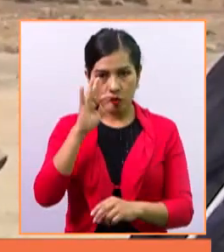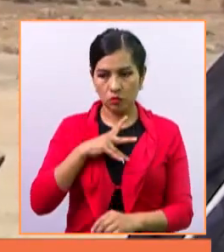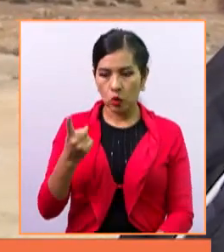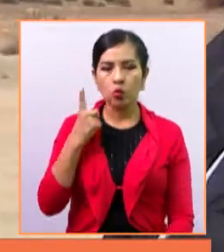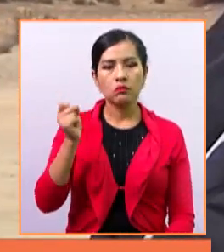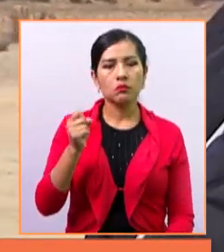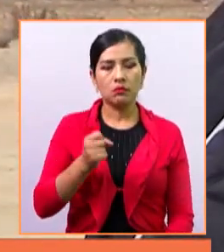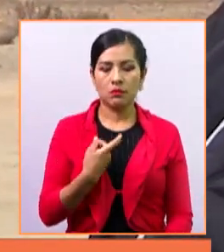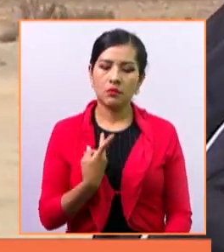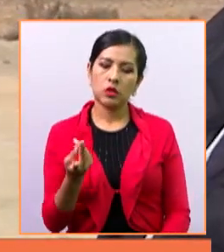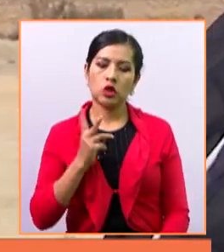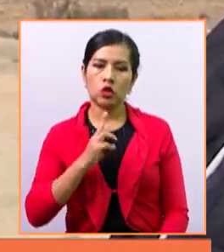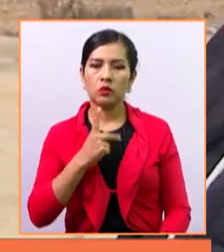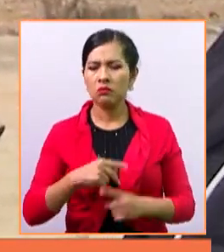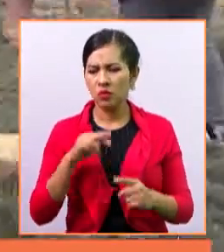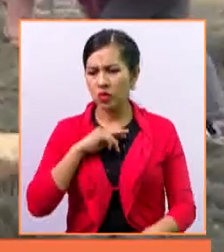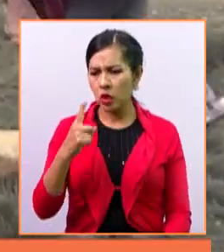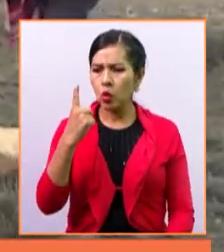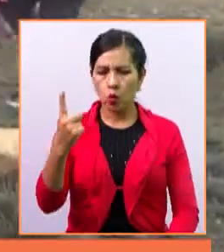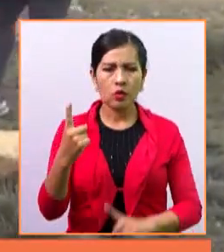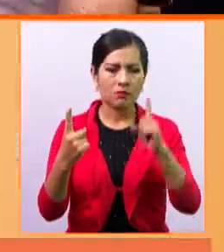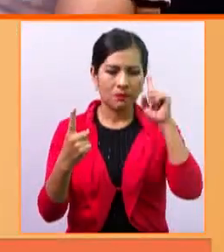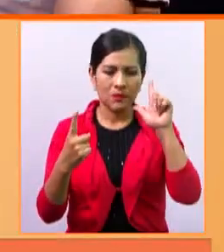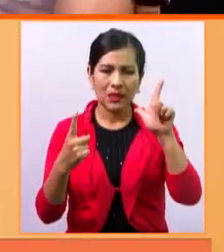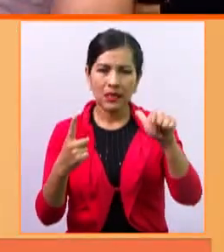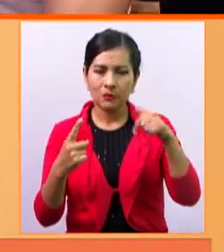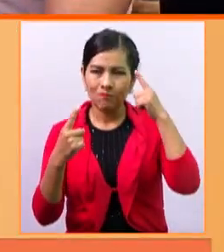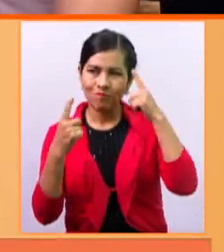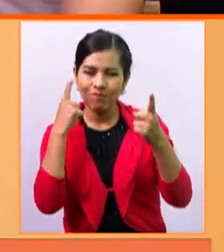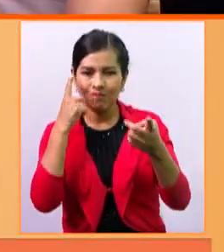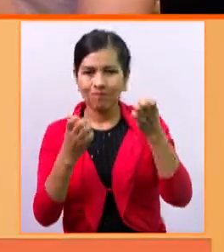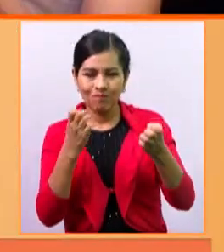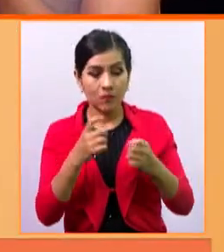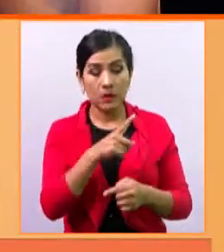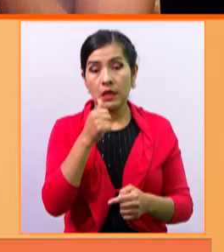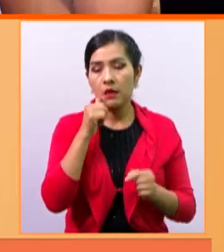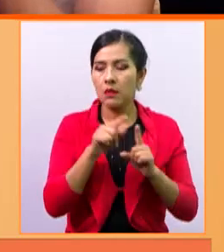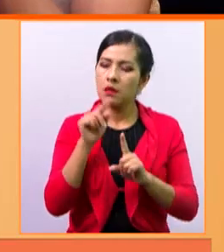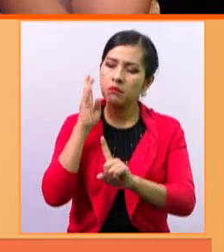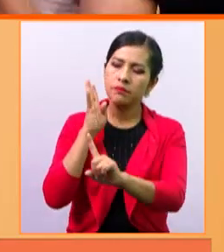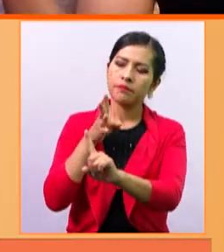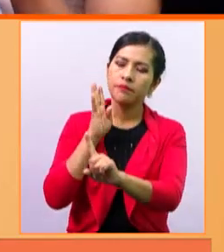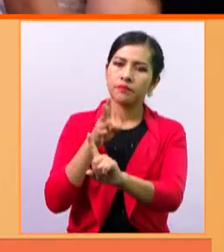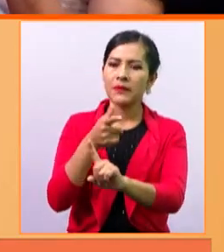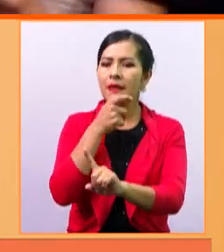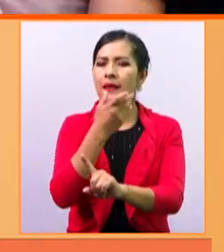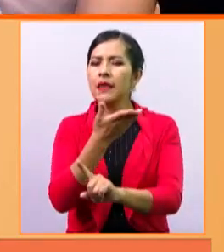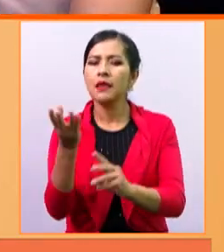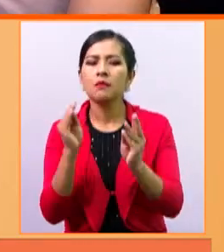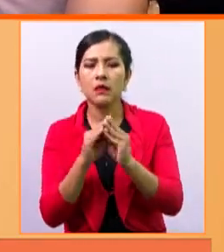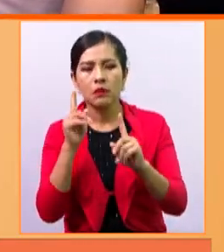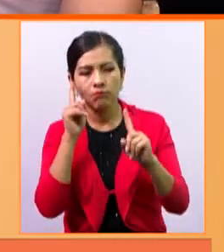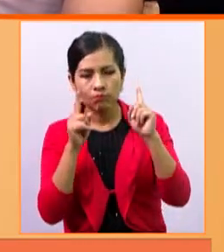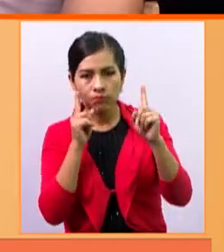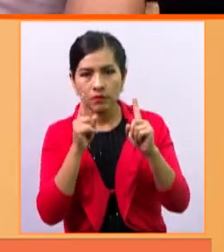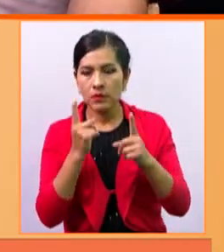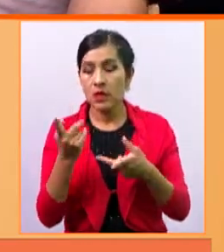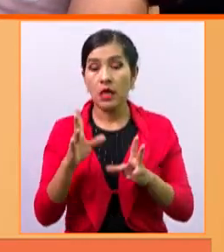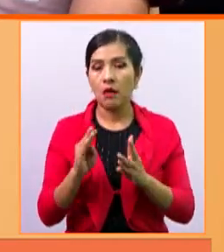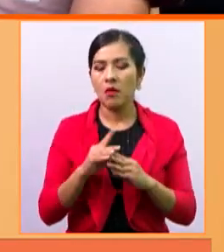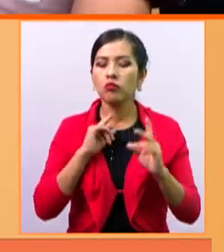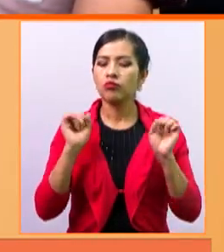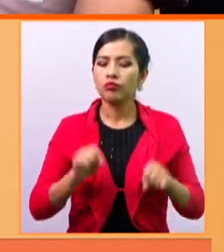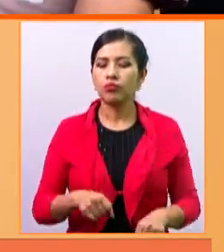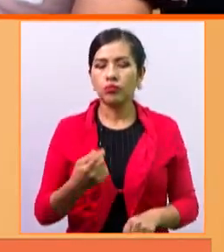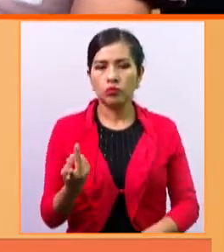fundamentales que a un principio no pensamos, pero en el proceso de evaluación, la hermana Susana miraba y decía, a ver, ¿quiénes van a ser? Y él sí hizo dos papeles,